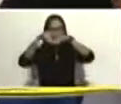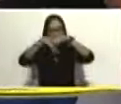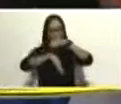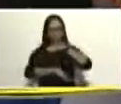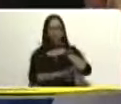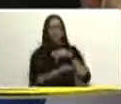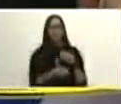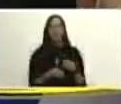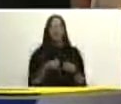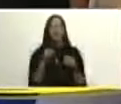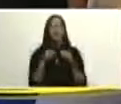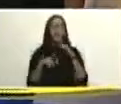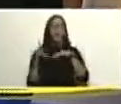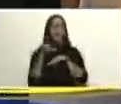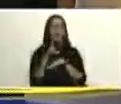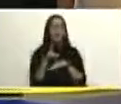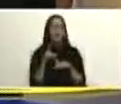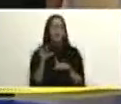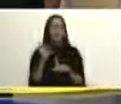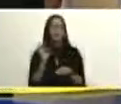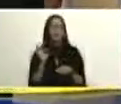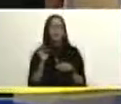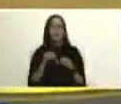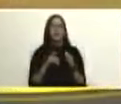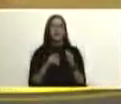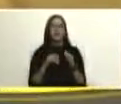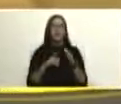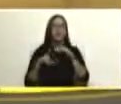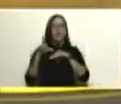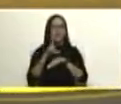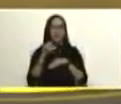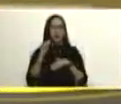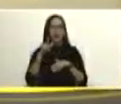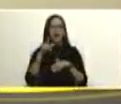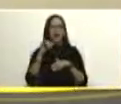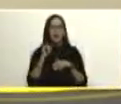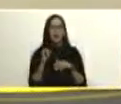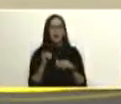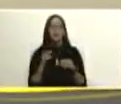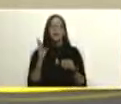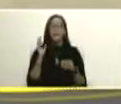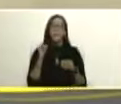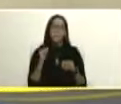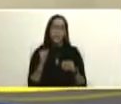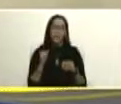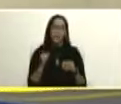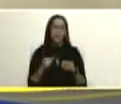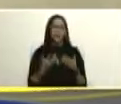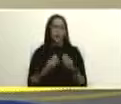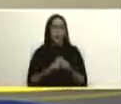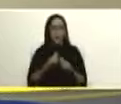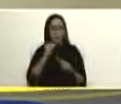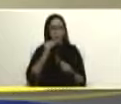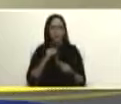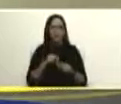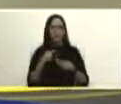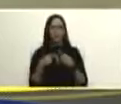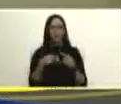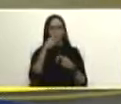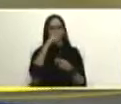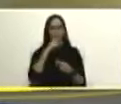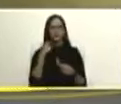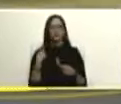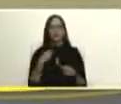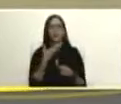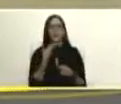liceo de Ejido, el liceo Alí Rodríguez Araque, para que con los muchachos en este próximo año